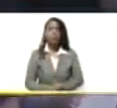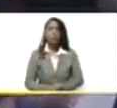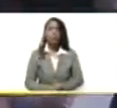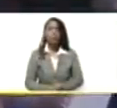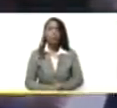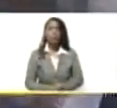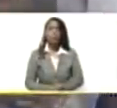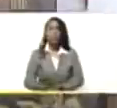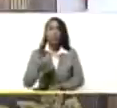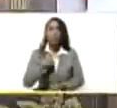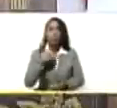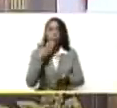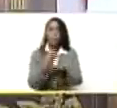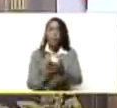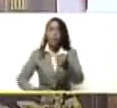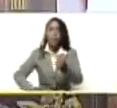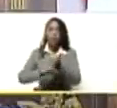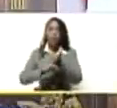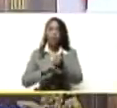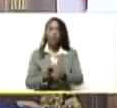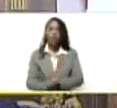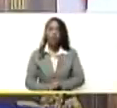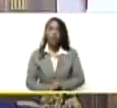yo pido el apoyo